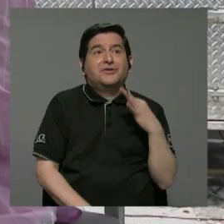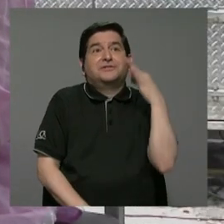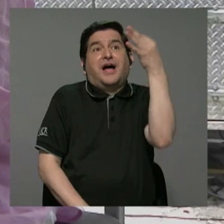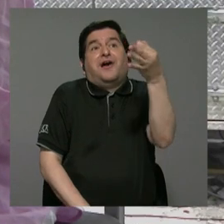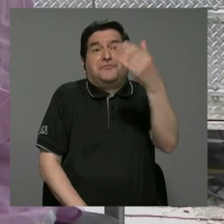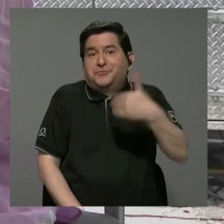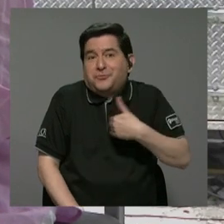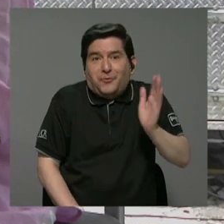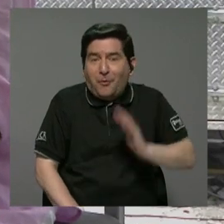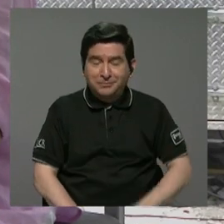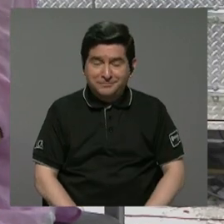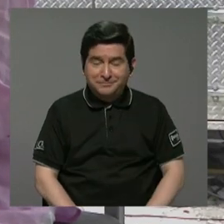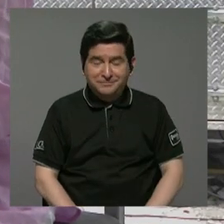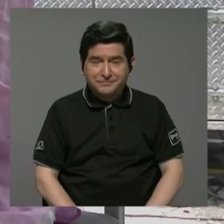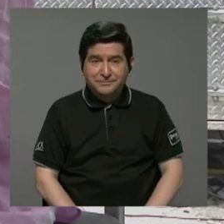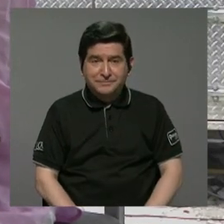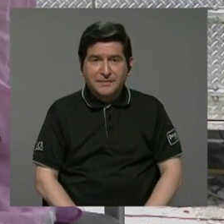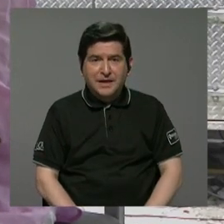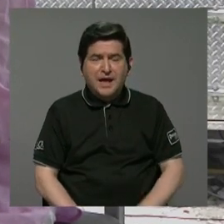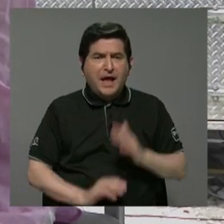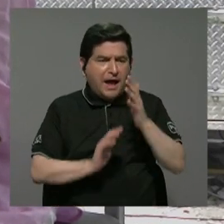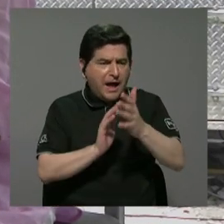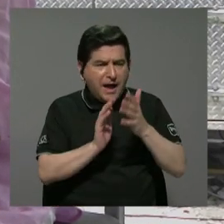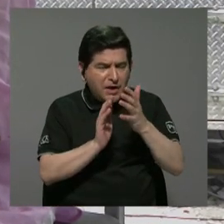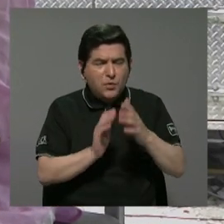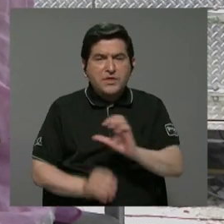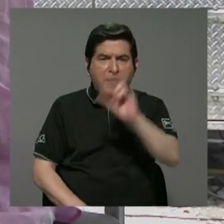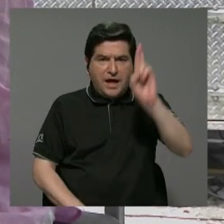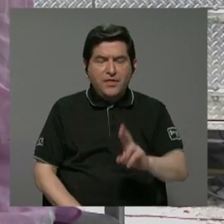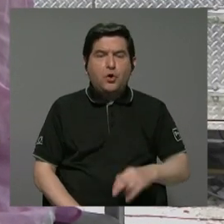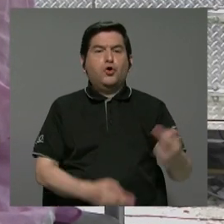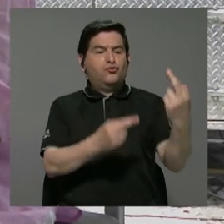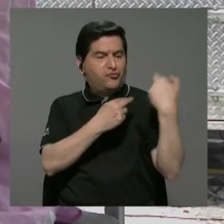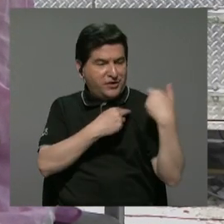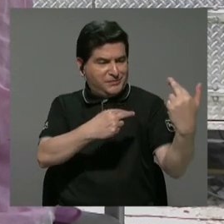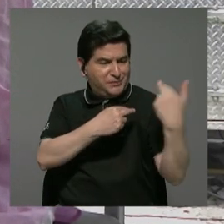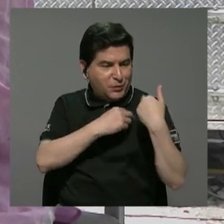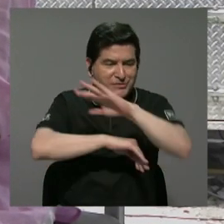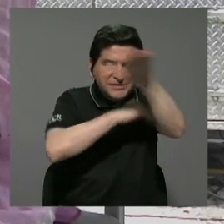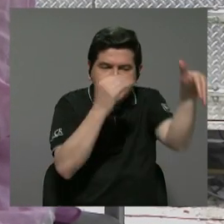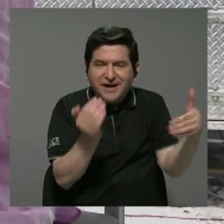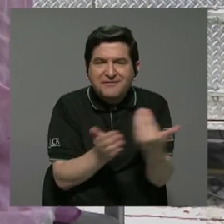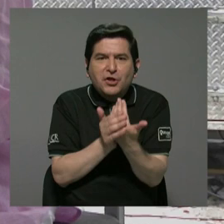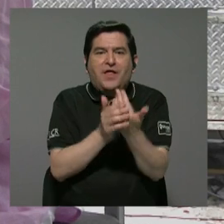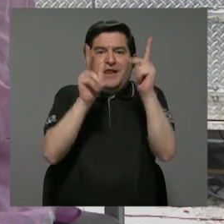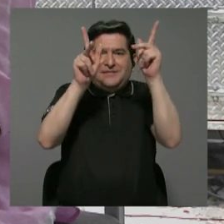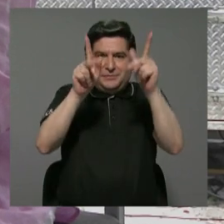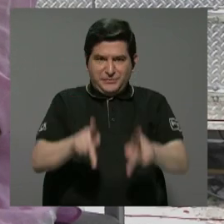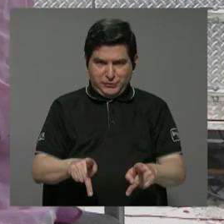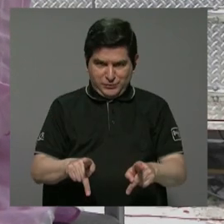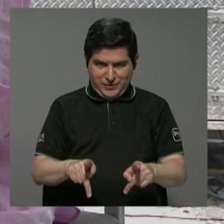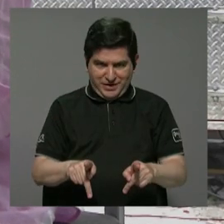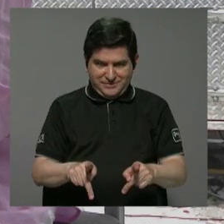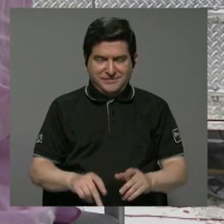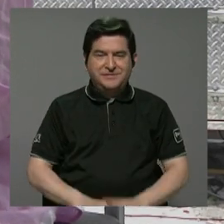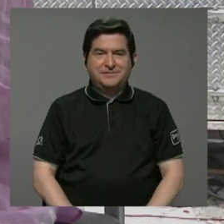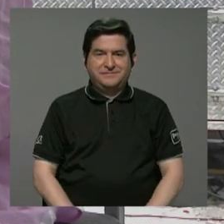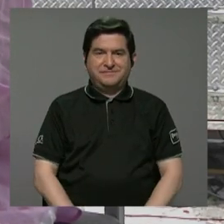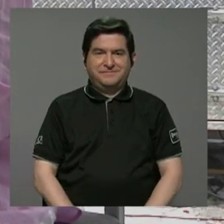por delante. Porque cuidar a Costa Rica es responsabilidad de todas, de todos y